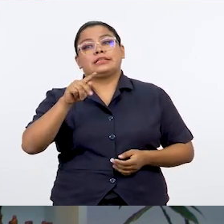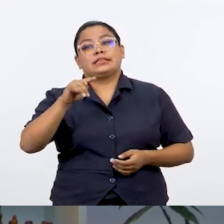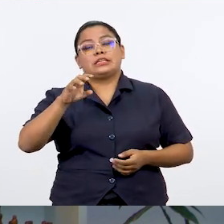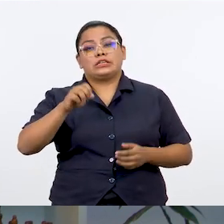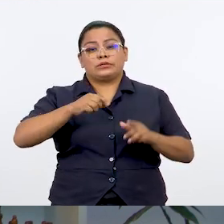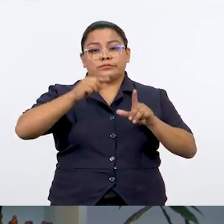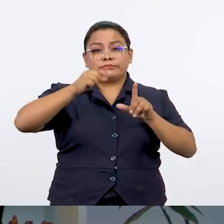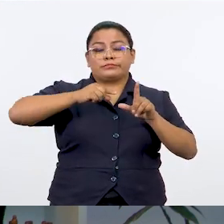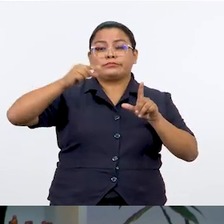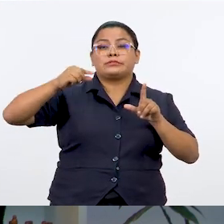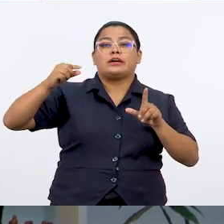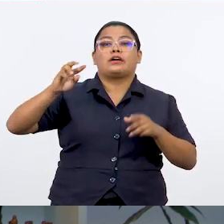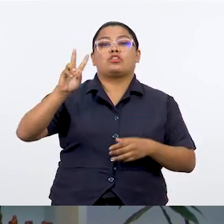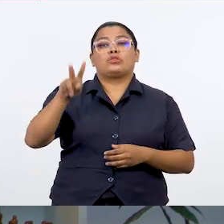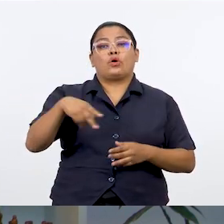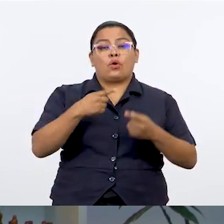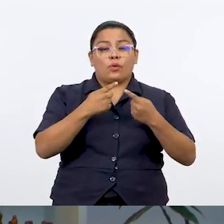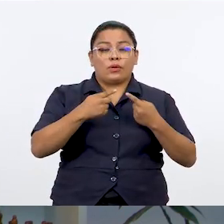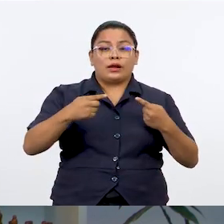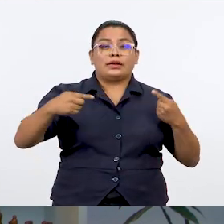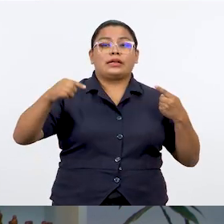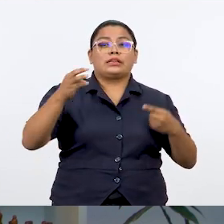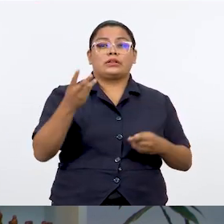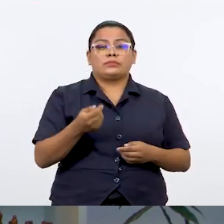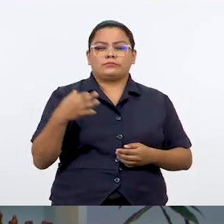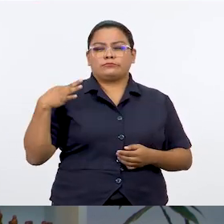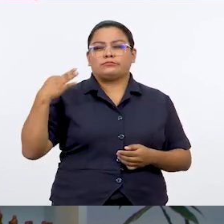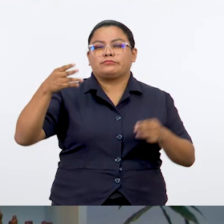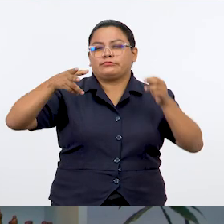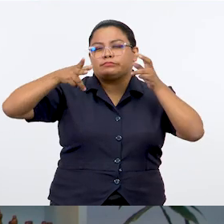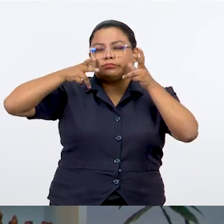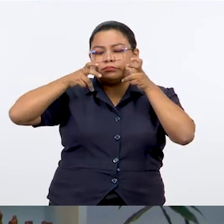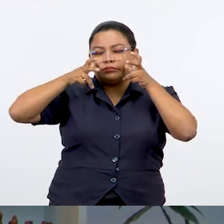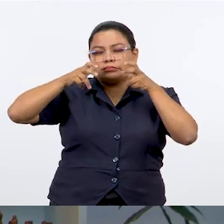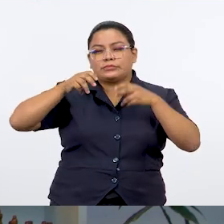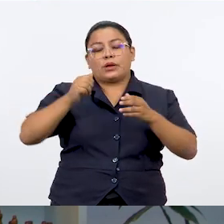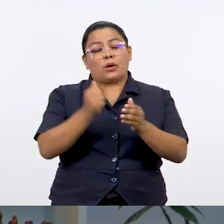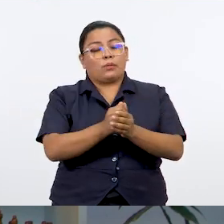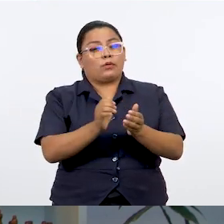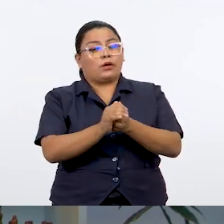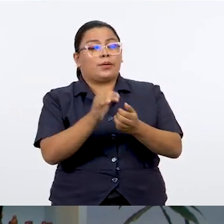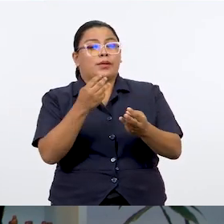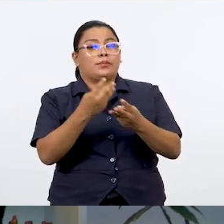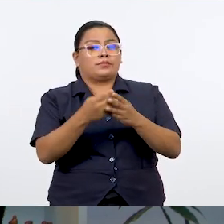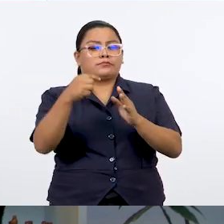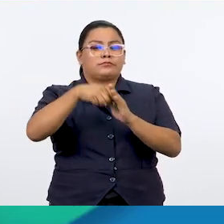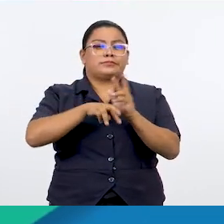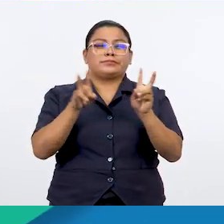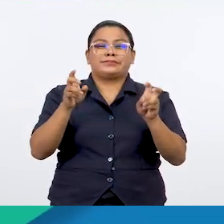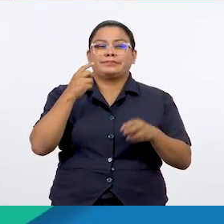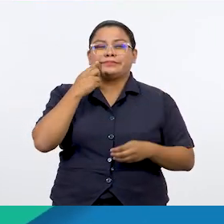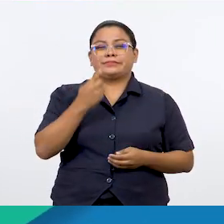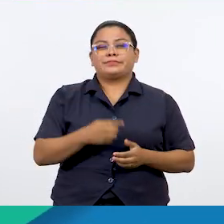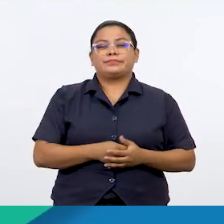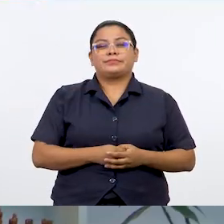de doble recta numérica. Así que los invitamos a que observen los siguientes casos para profundizar en el tema.